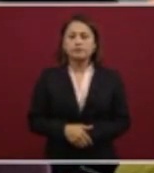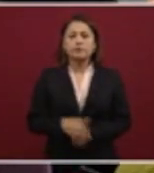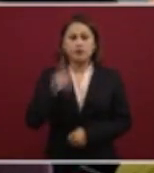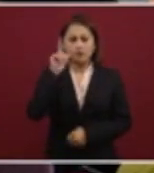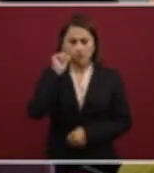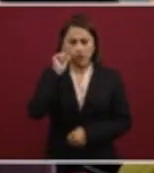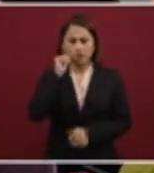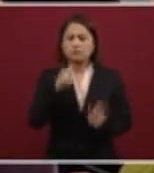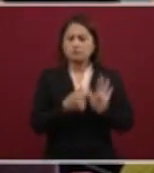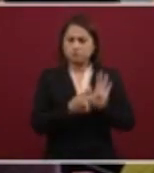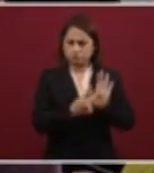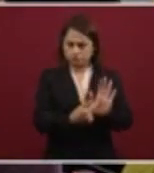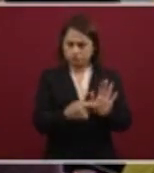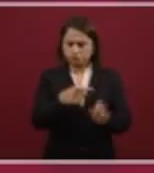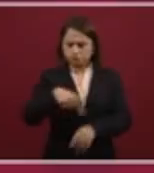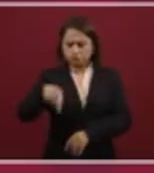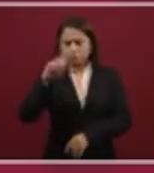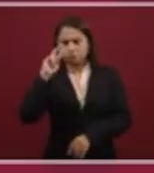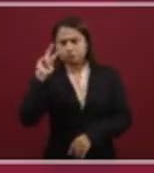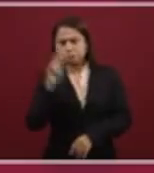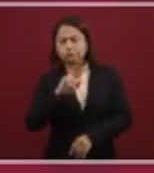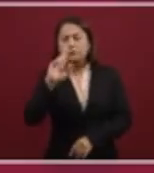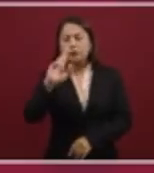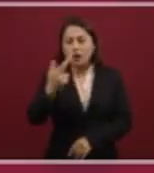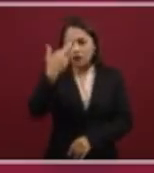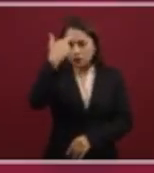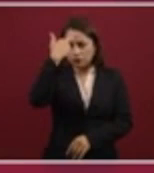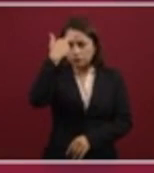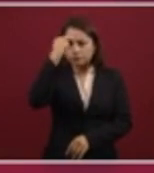ver para